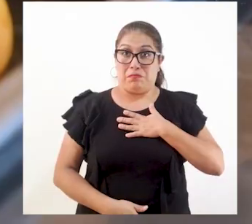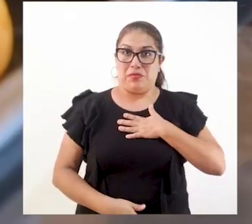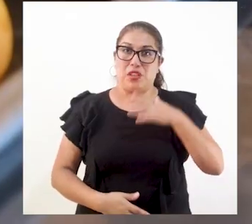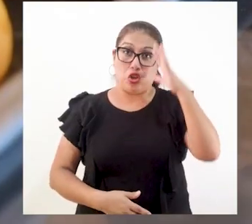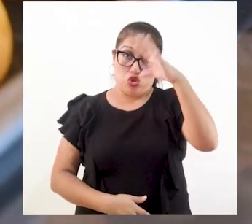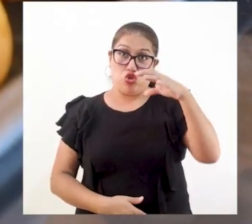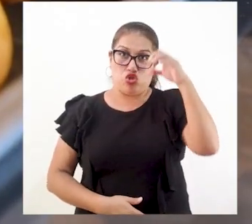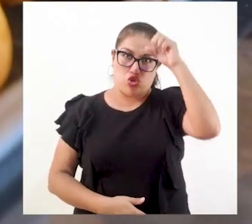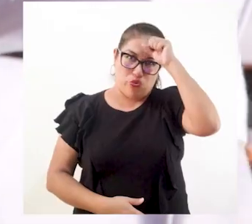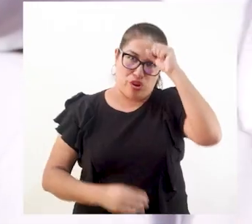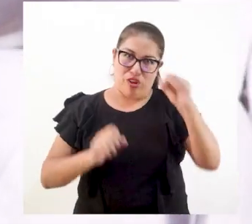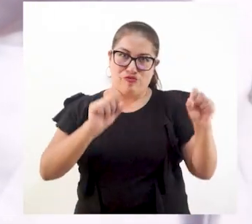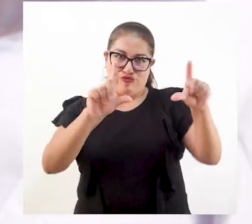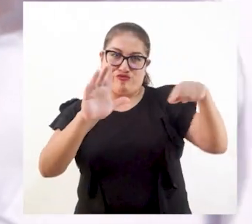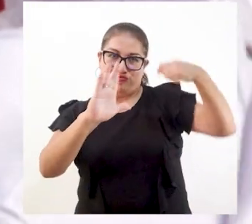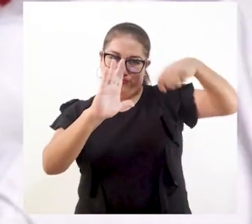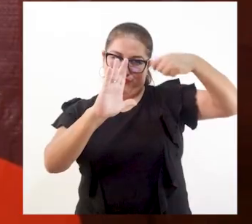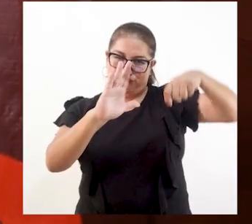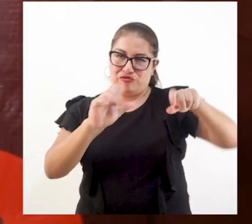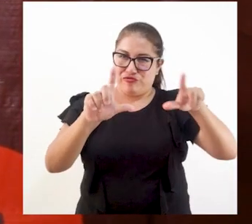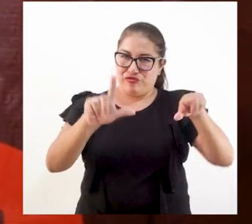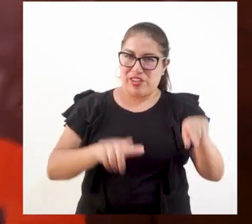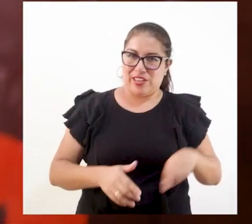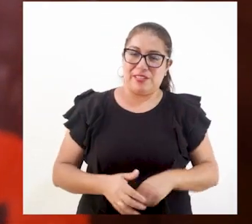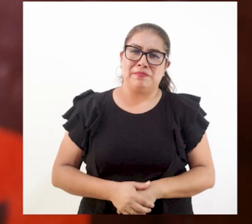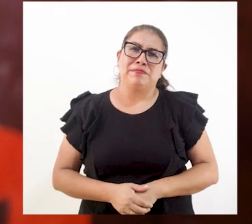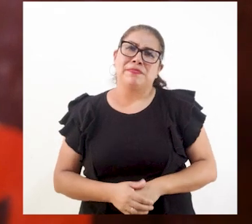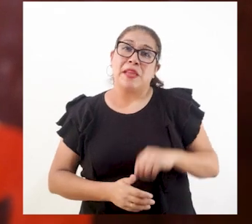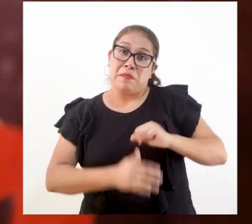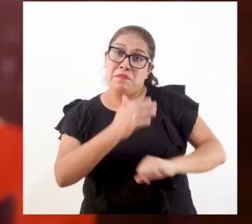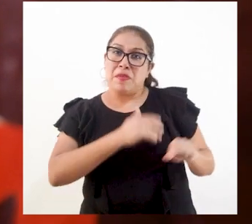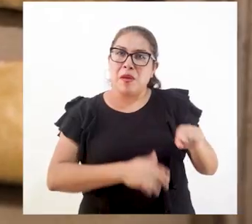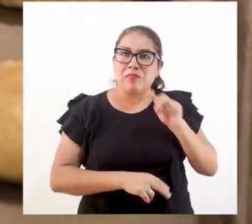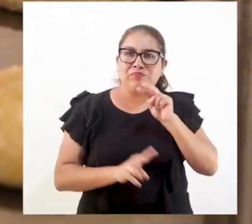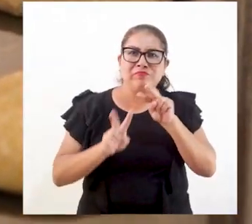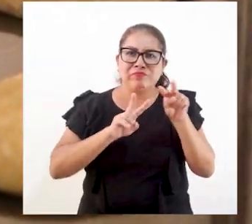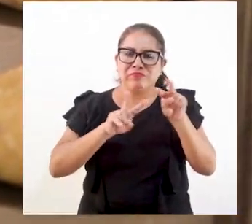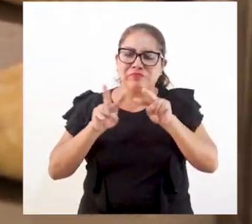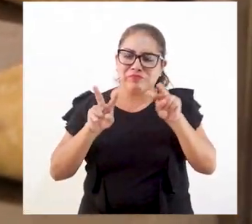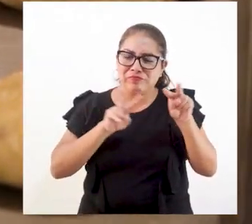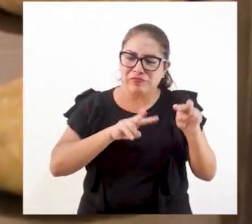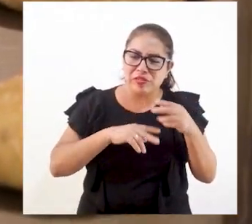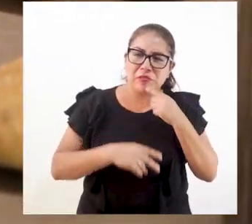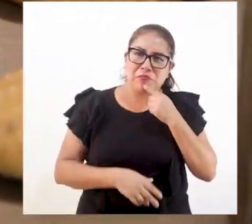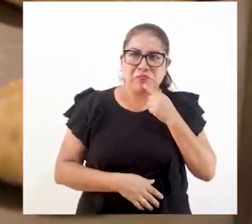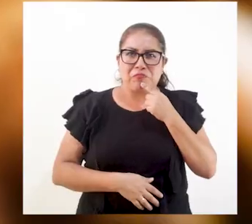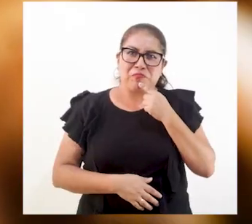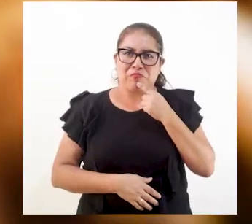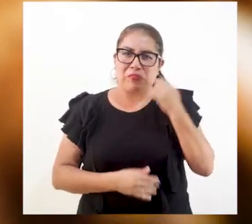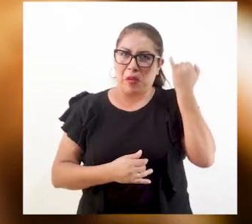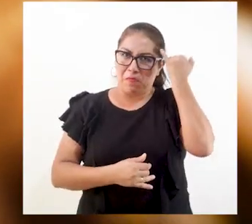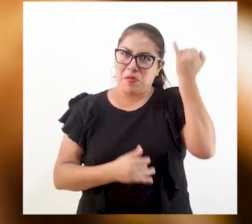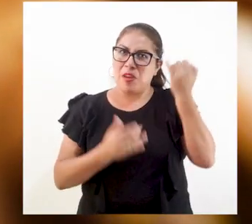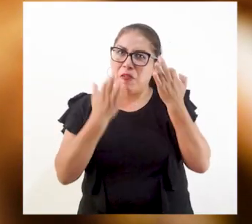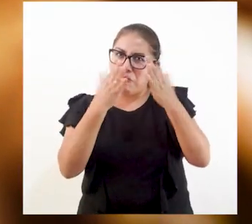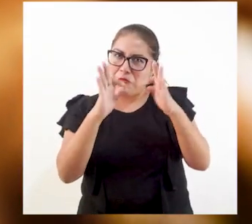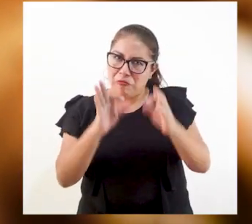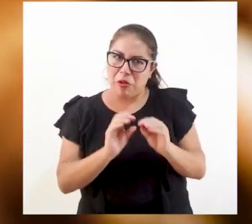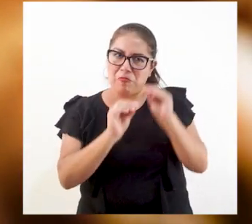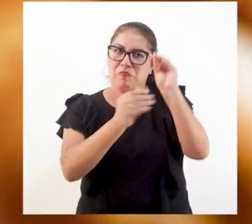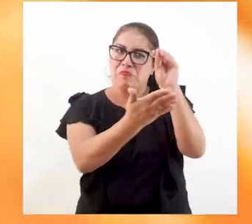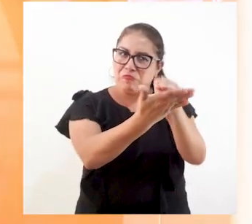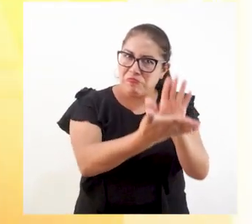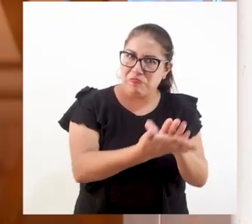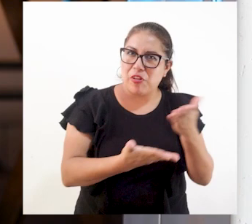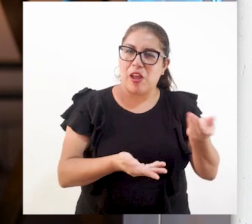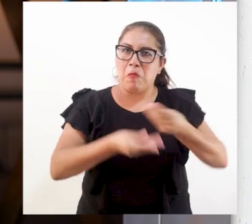Entonces mi sobrina colocaba los videos o cosas de que Pepe hacía en el Facebook. Por ahí nos dijeron por qué no hacen para